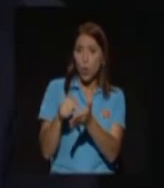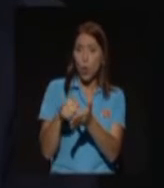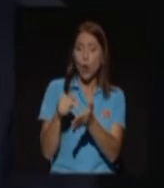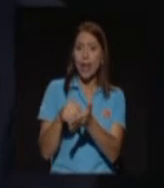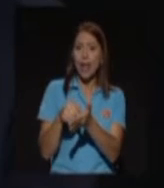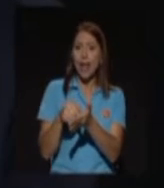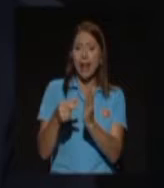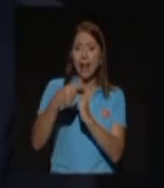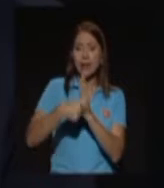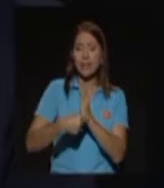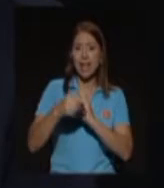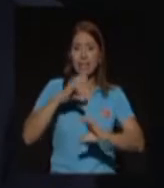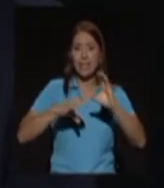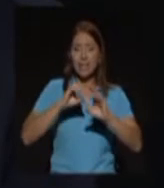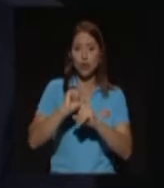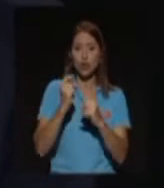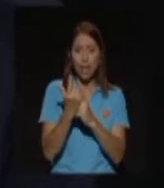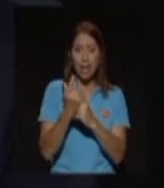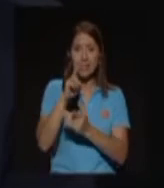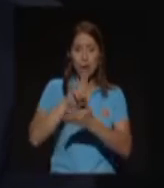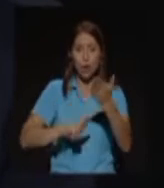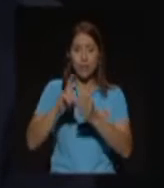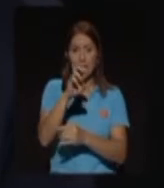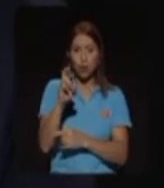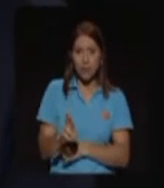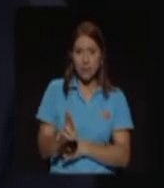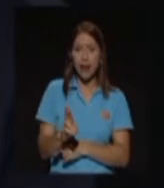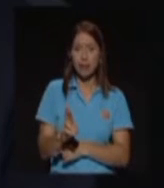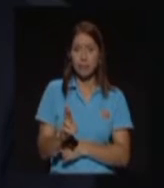en la revista de Ciencias Sociales de la Universidad de Costa Rica,